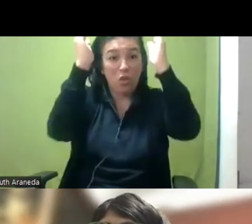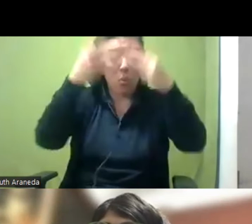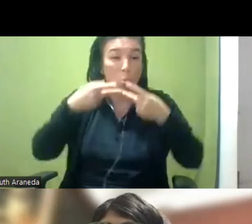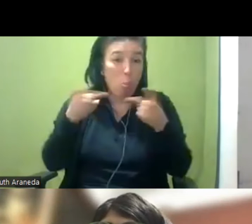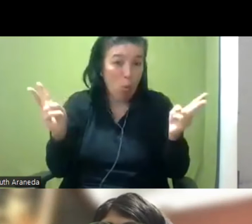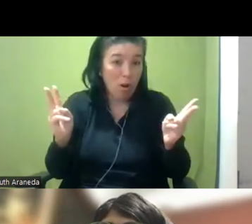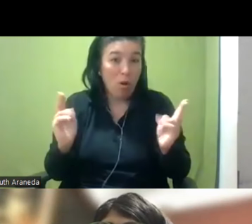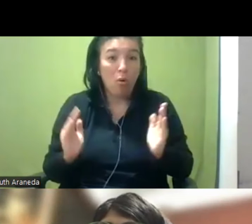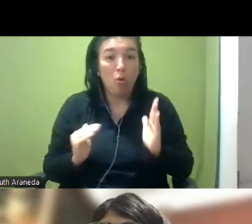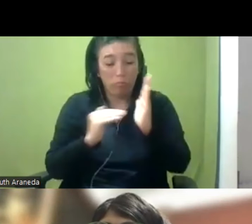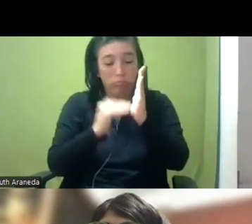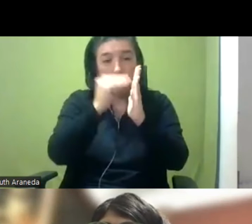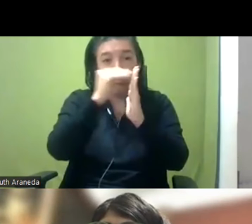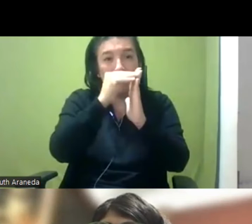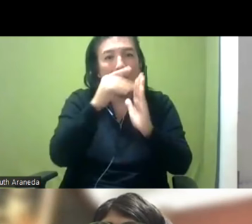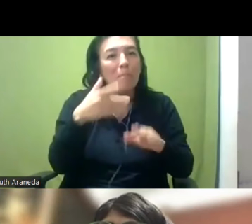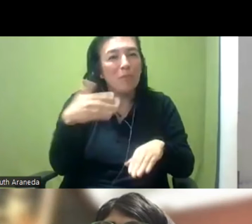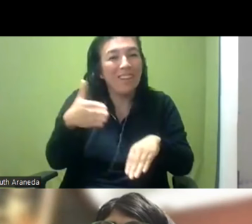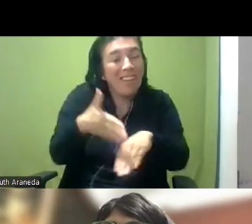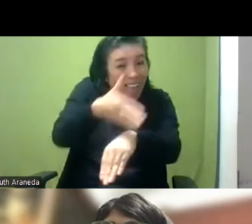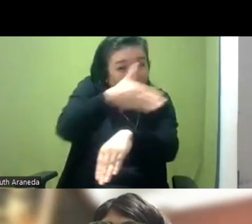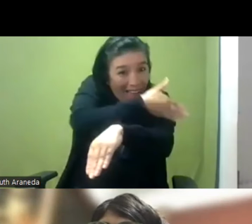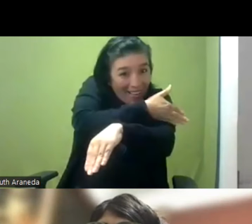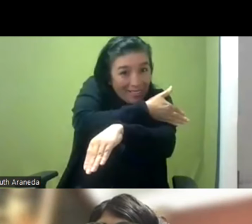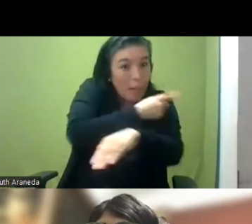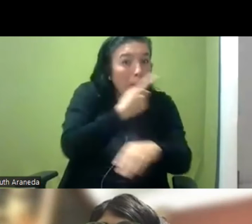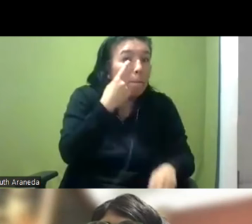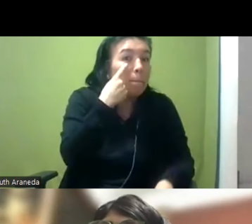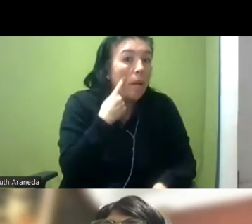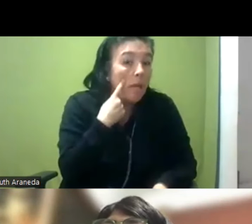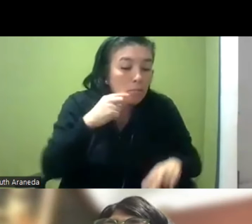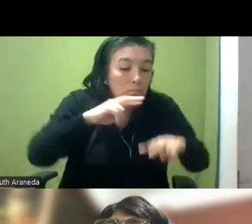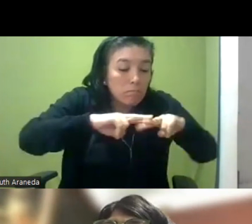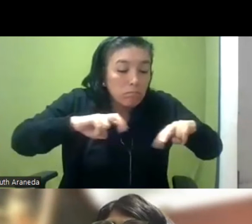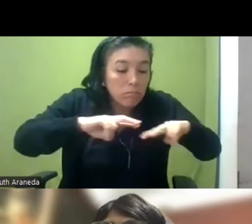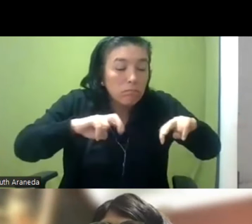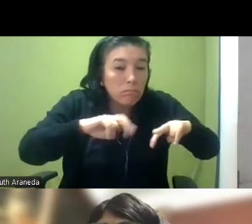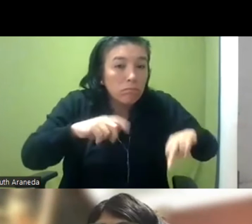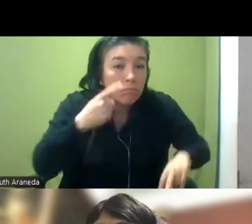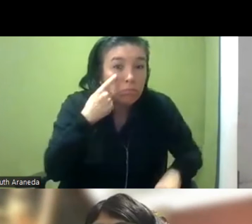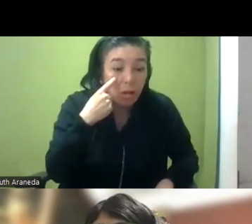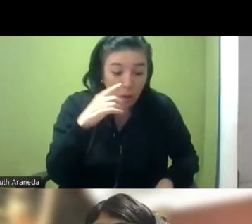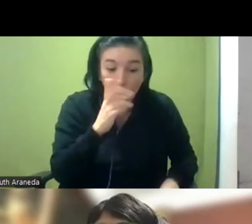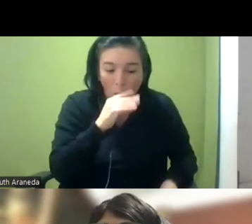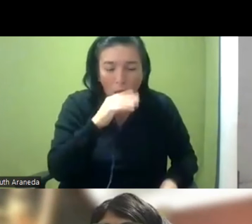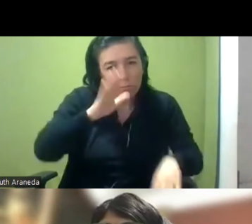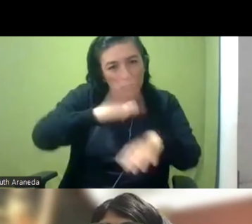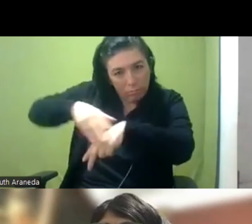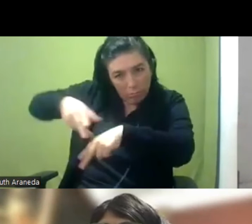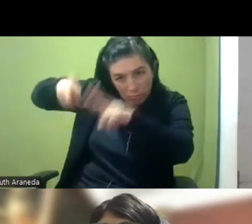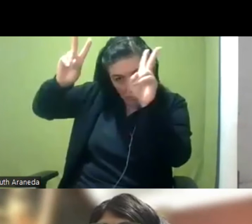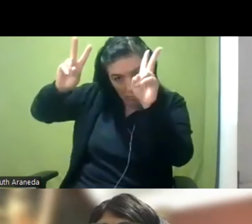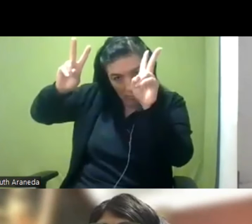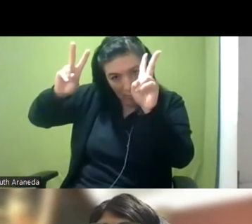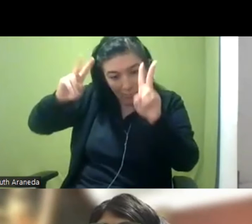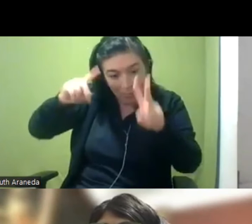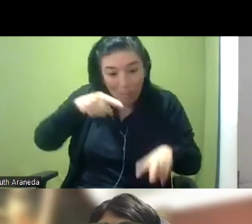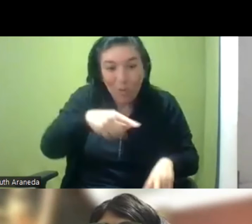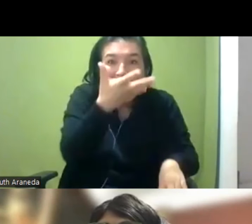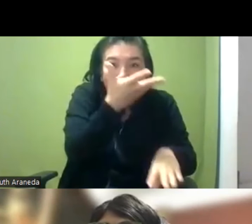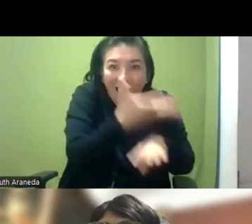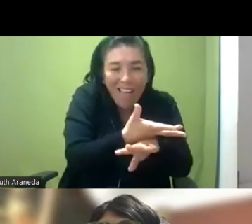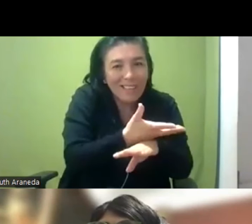departamento, etcétera. Y esa arqueología se llama arqueología de impacto ambiental,